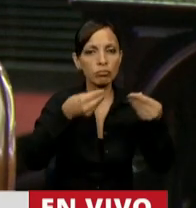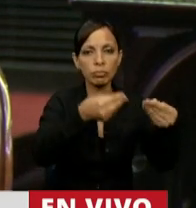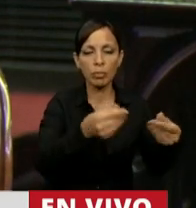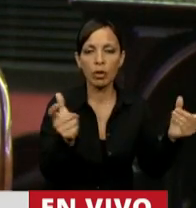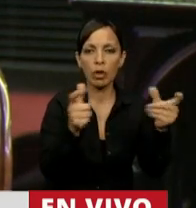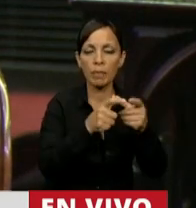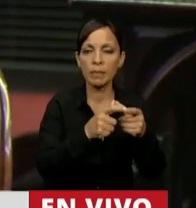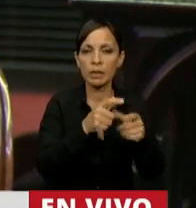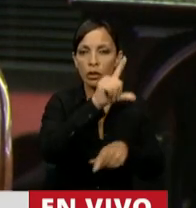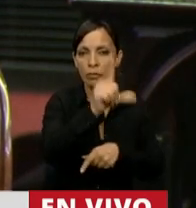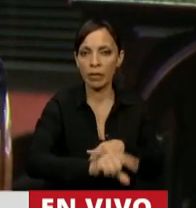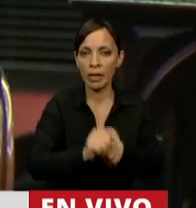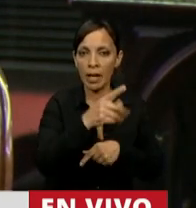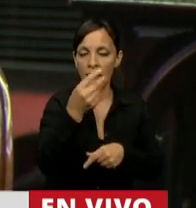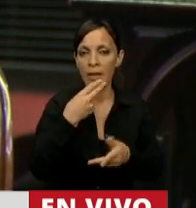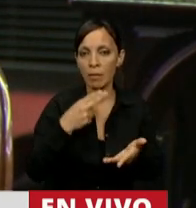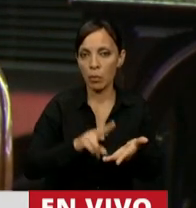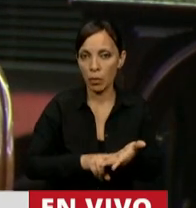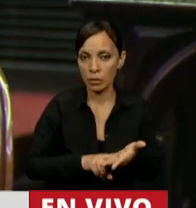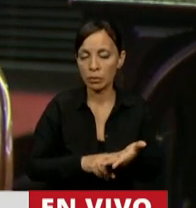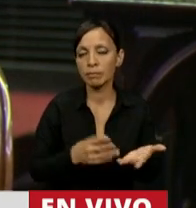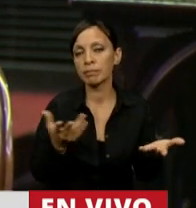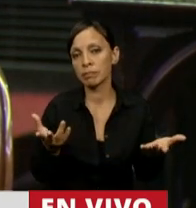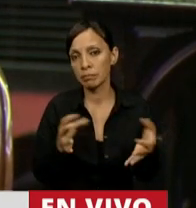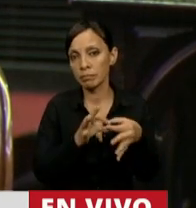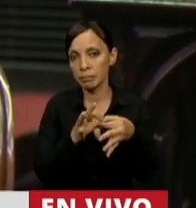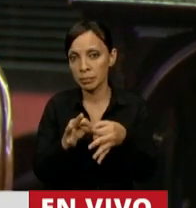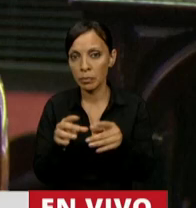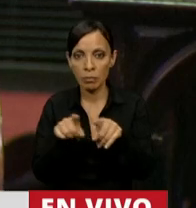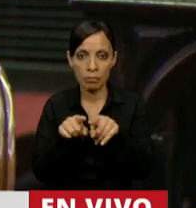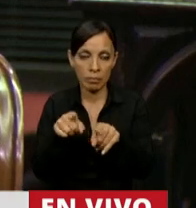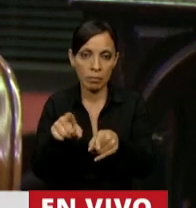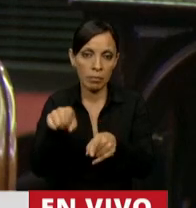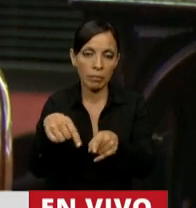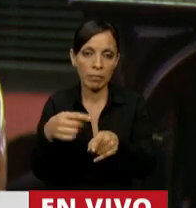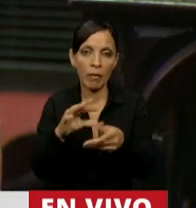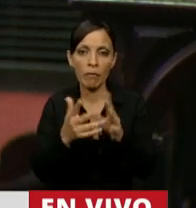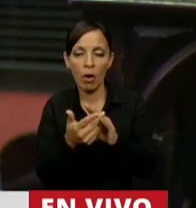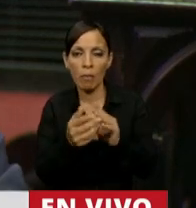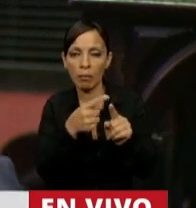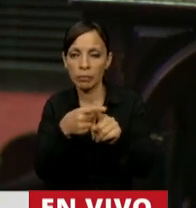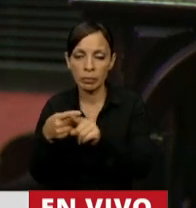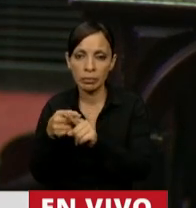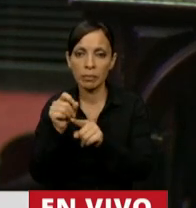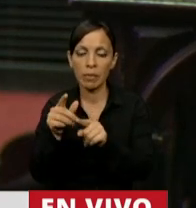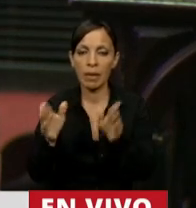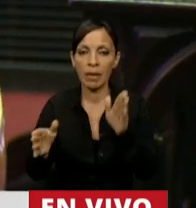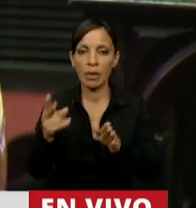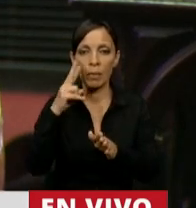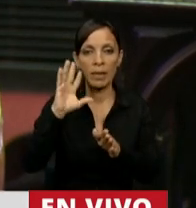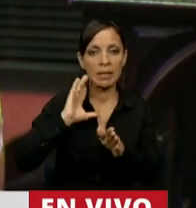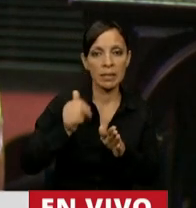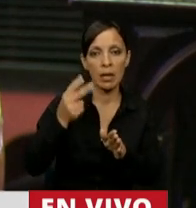de Impuestos, en base, por supuesto, a lo que corresponde, que es a las cuentas de inversión